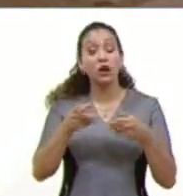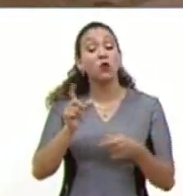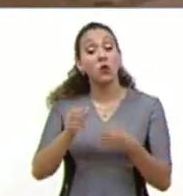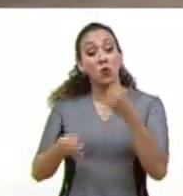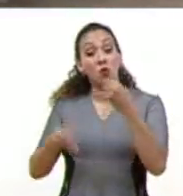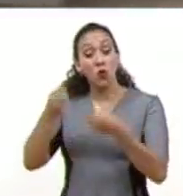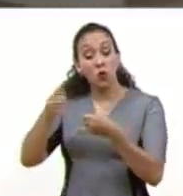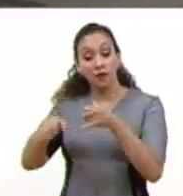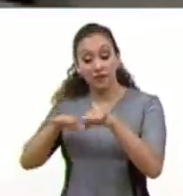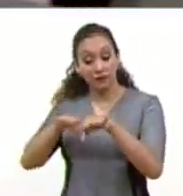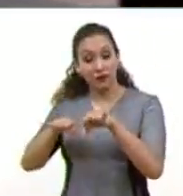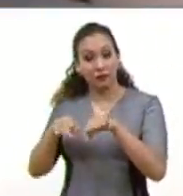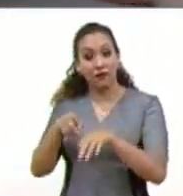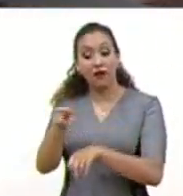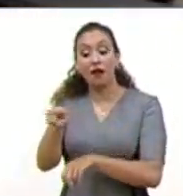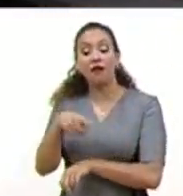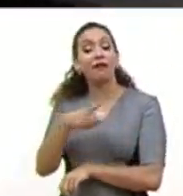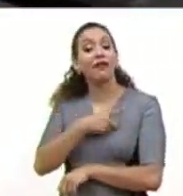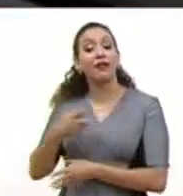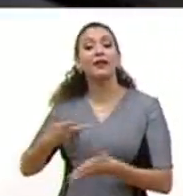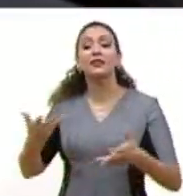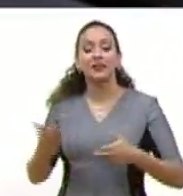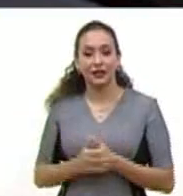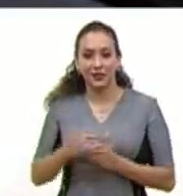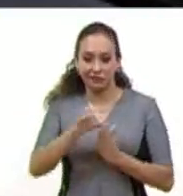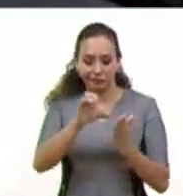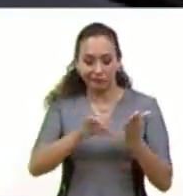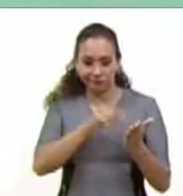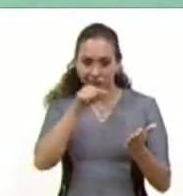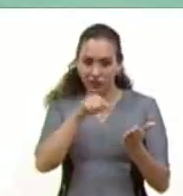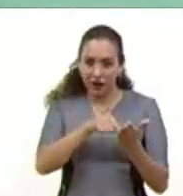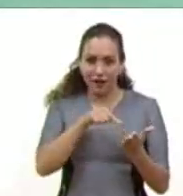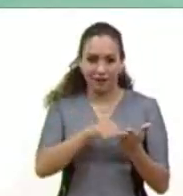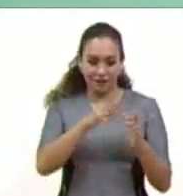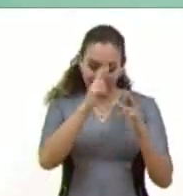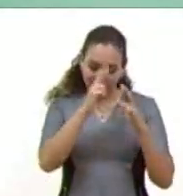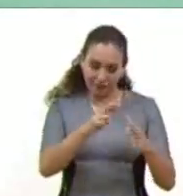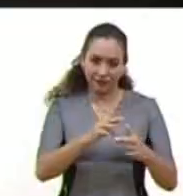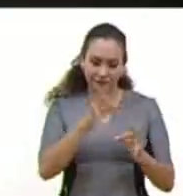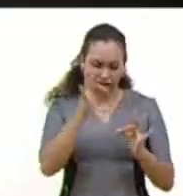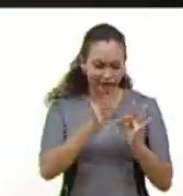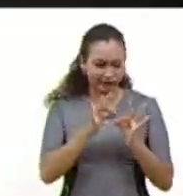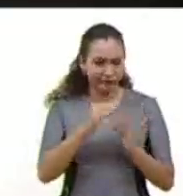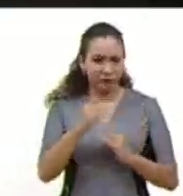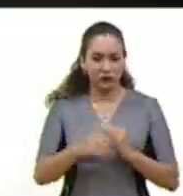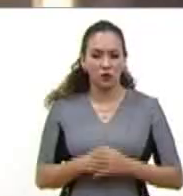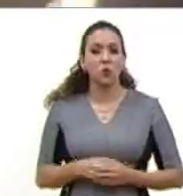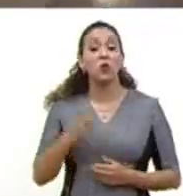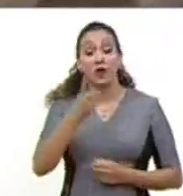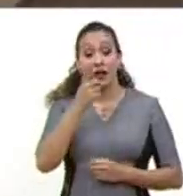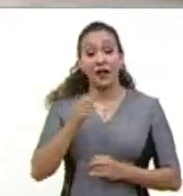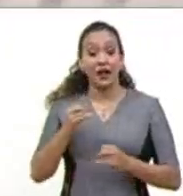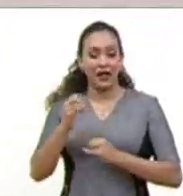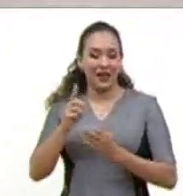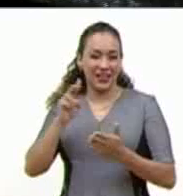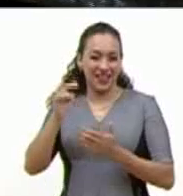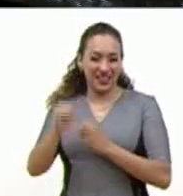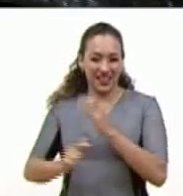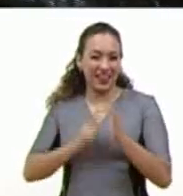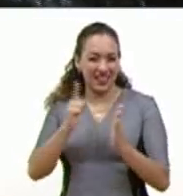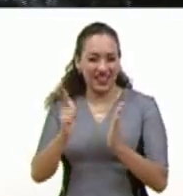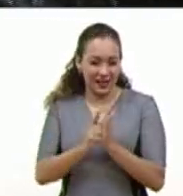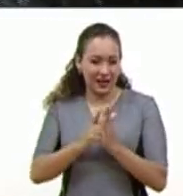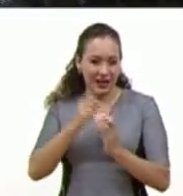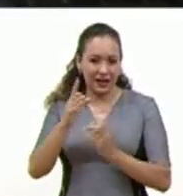garantías de igualdad de oportunidades y de permanencia. Así, la Corte Regional estableció que las personas juzgadoras solo pueden